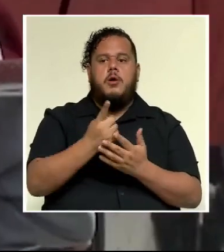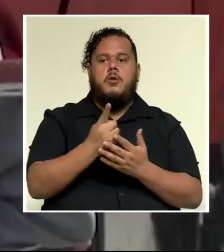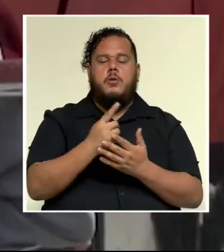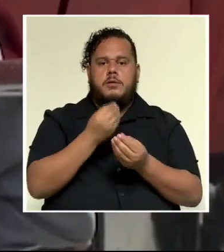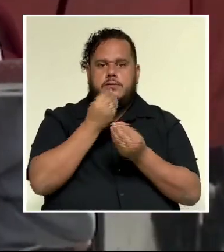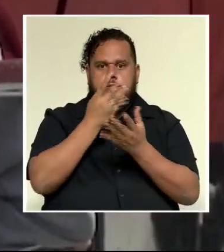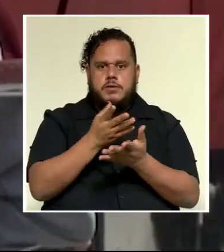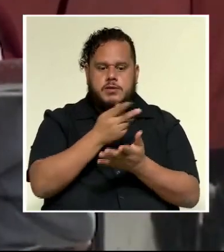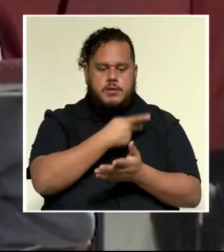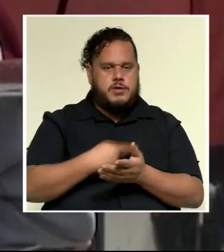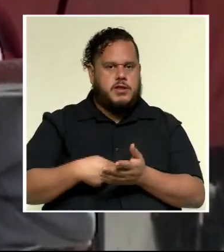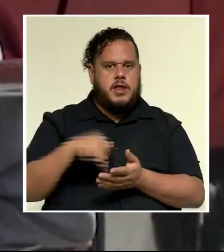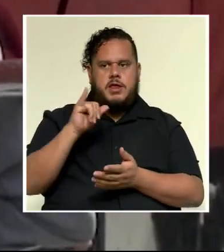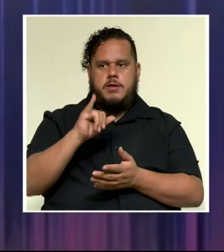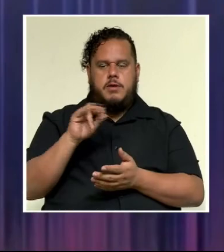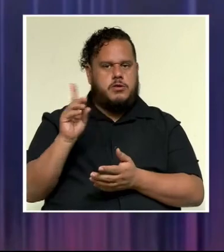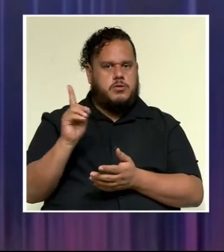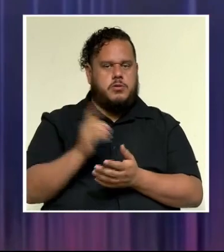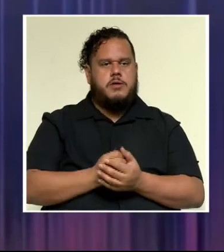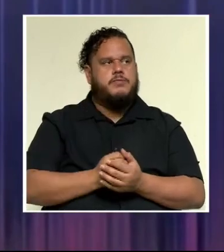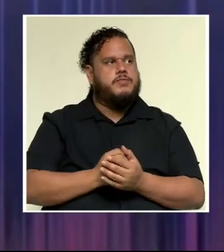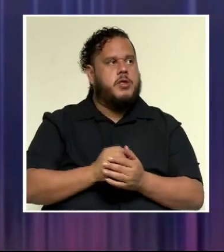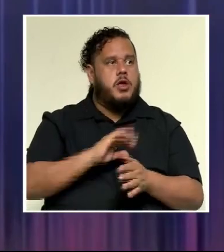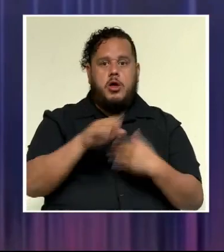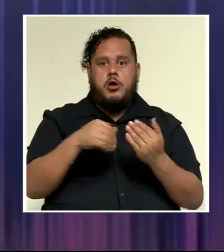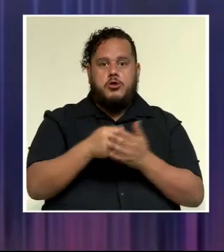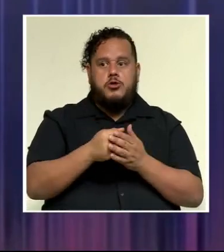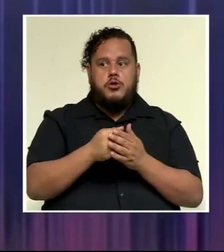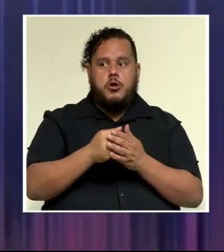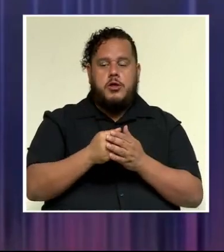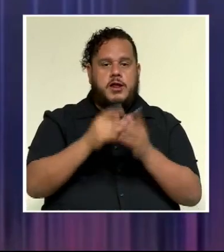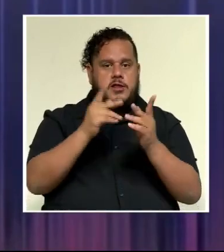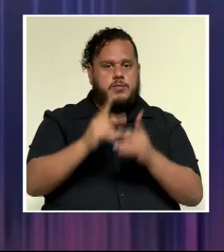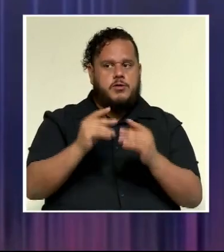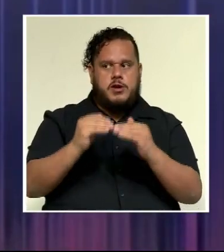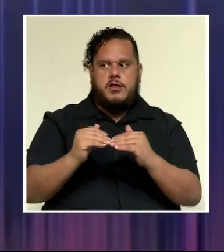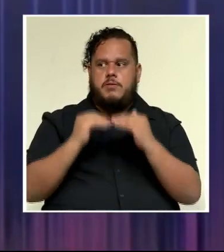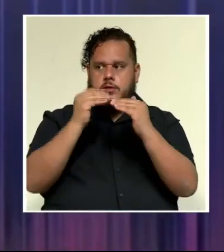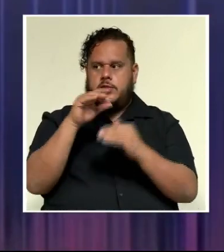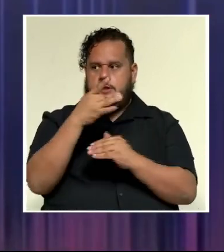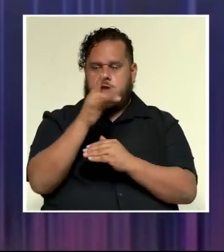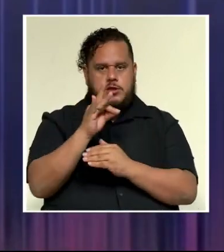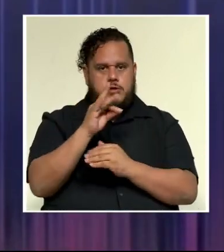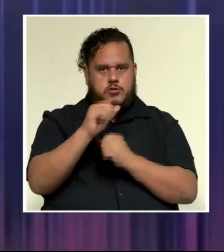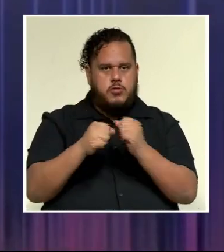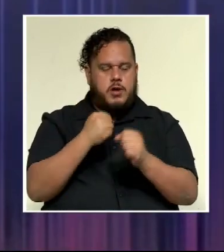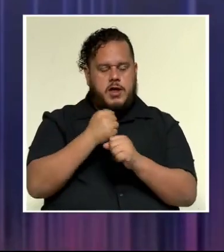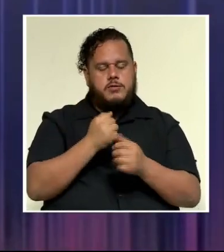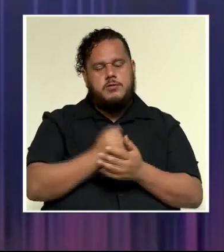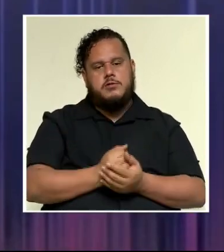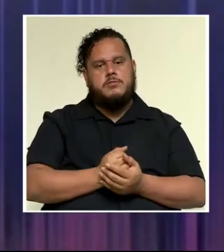del presidente Iván Duque. Todos los mayores de 18 años